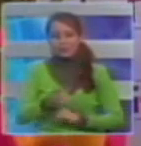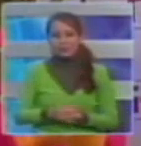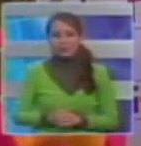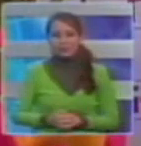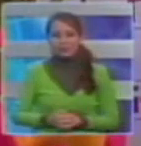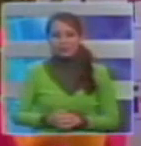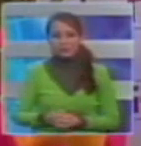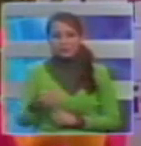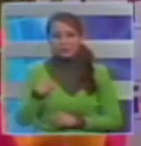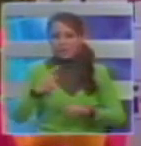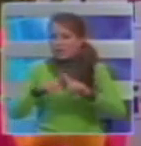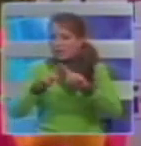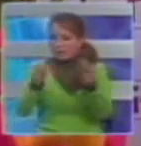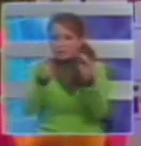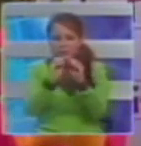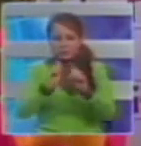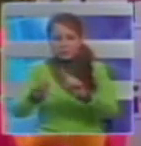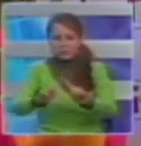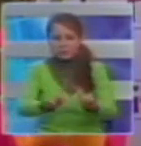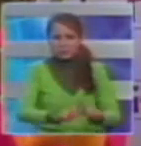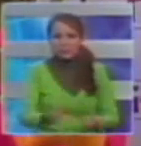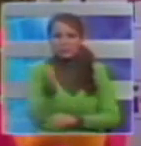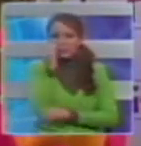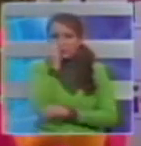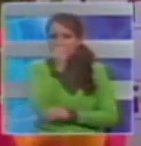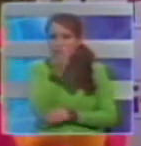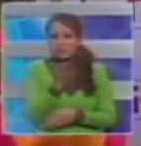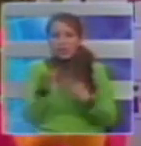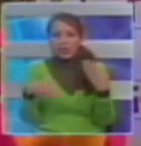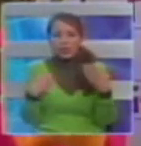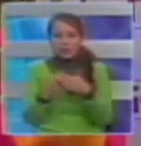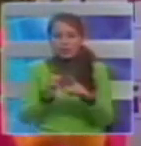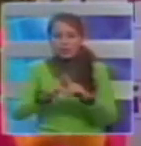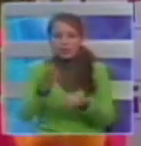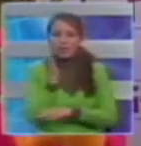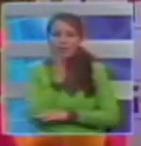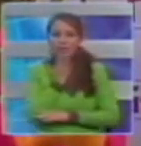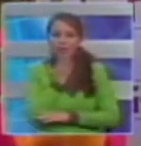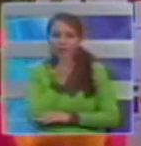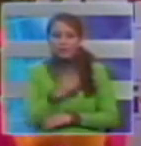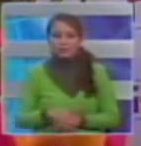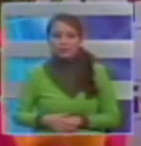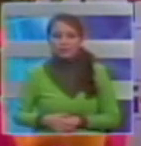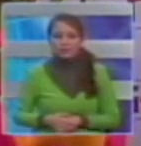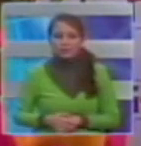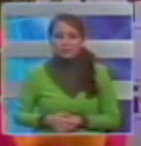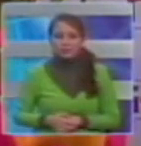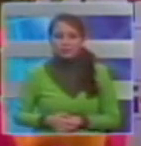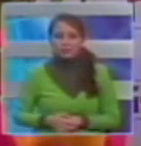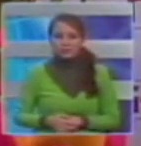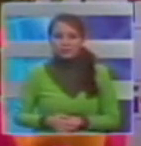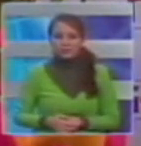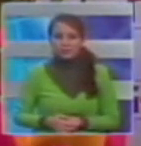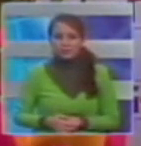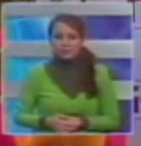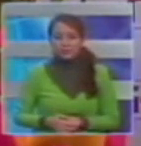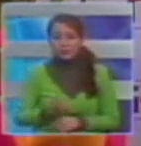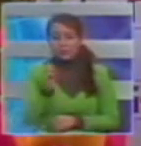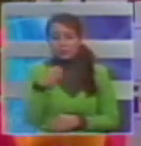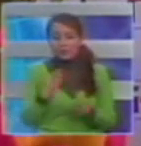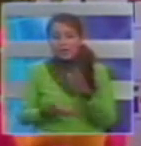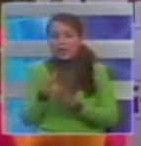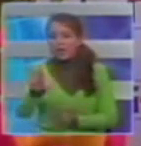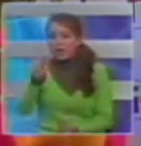claro, por favor. Sí. Tenemos gran variedad de orquídeas, tenemos casi todos los colores, entonces variedad y cantidad de plantas para que usted